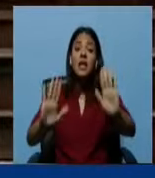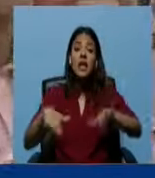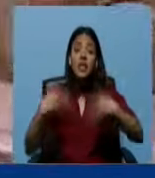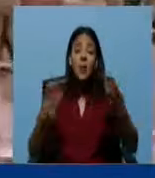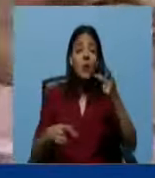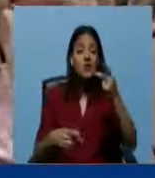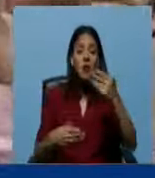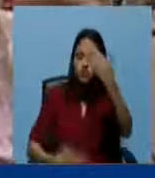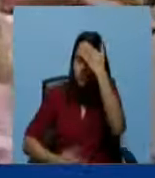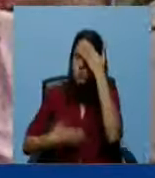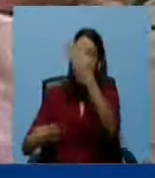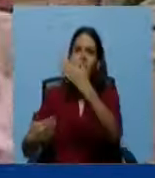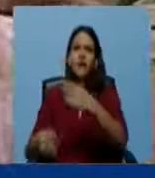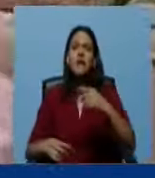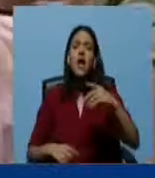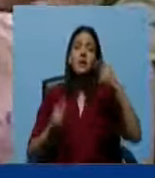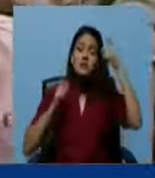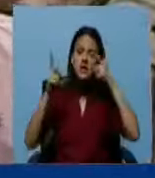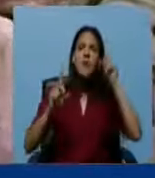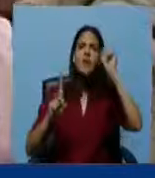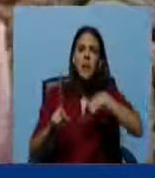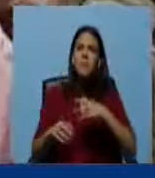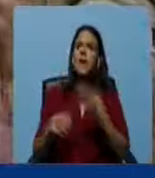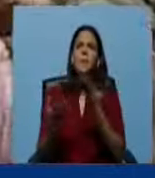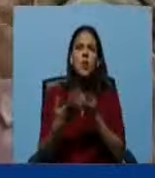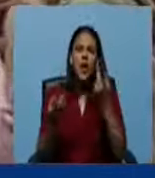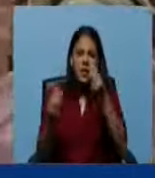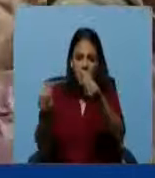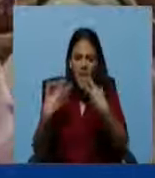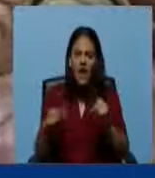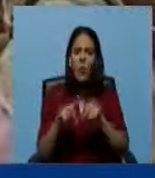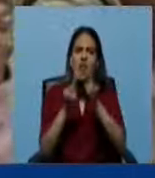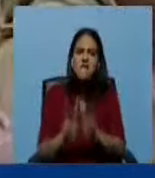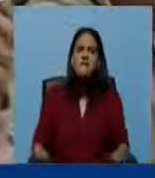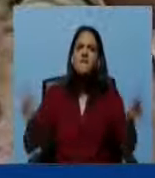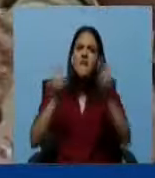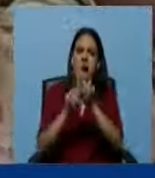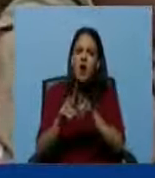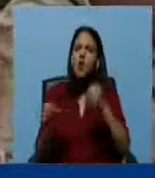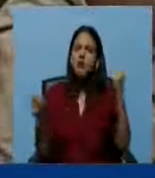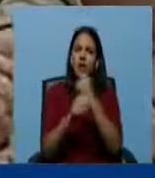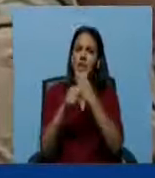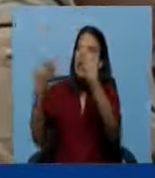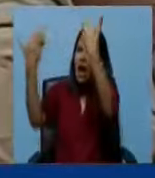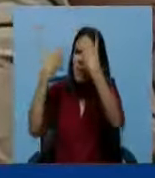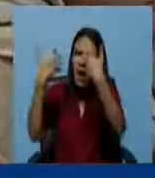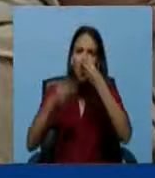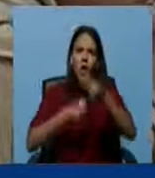él, siempre por los valores que nos dejó del trabajo colectivo.